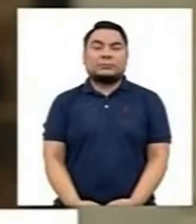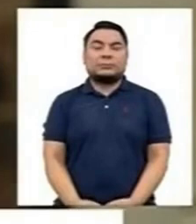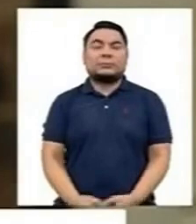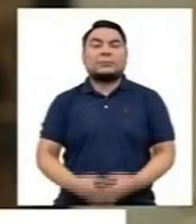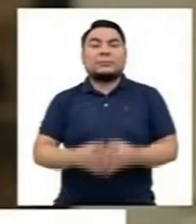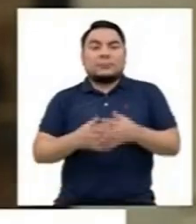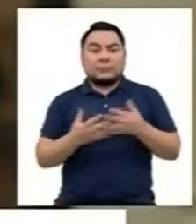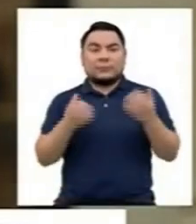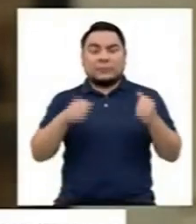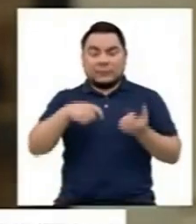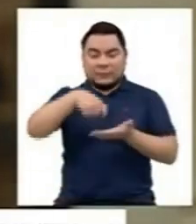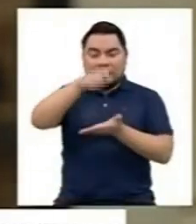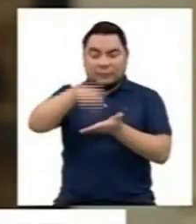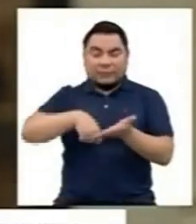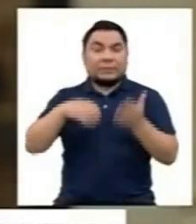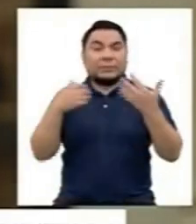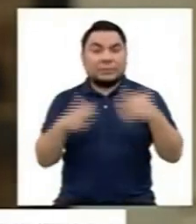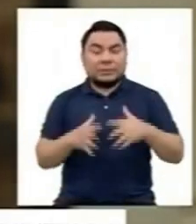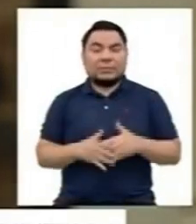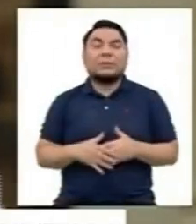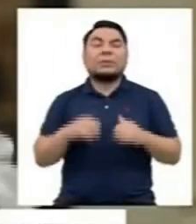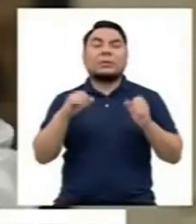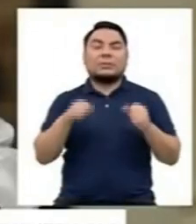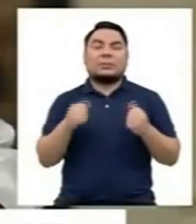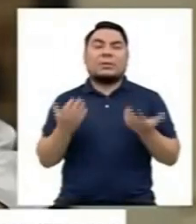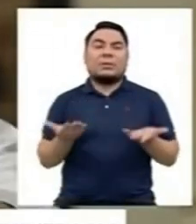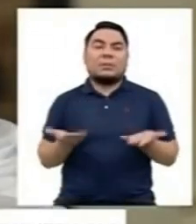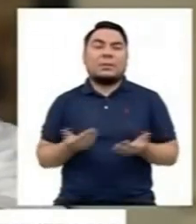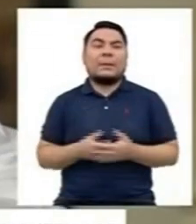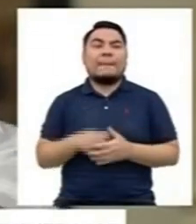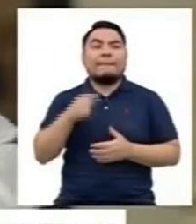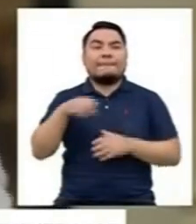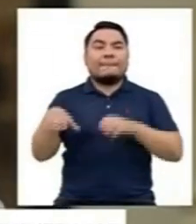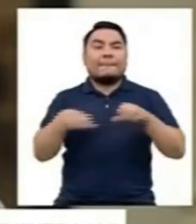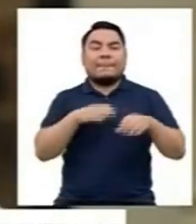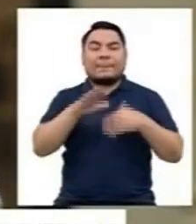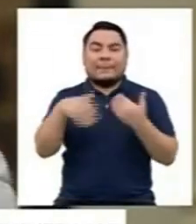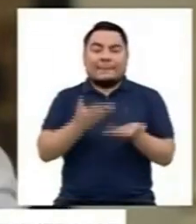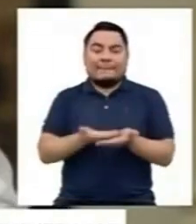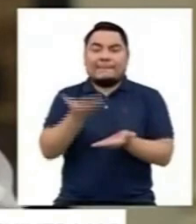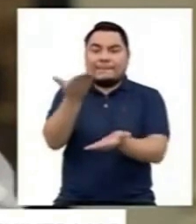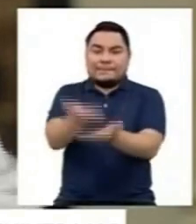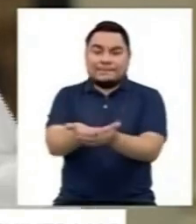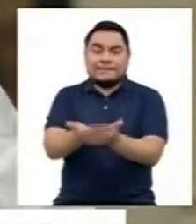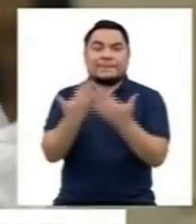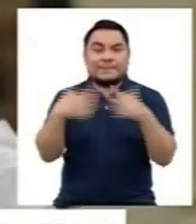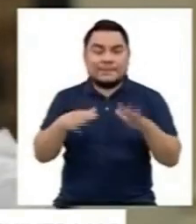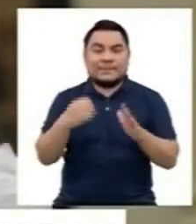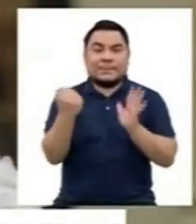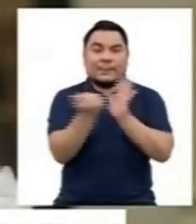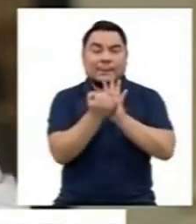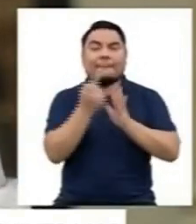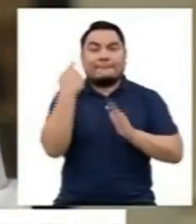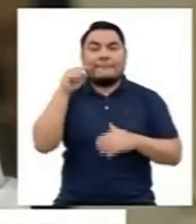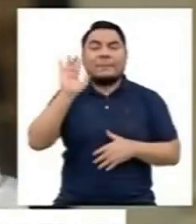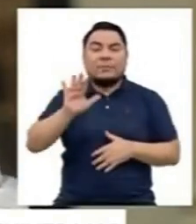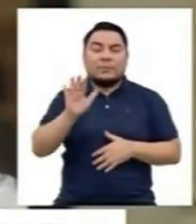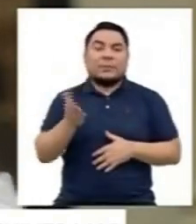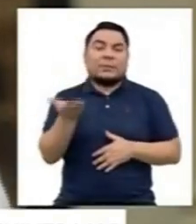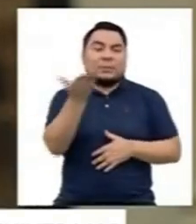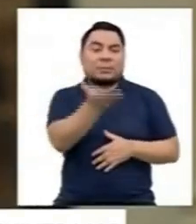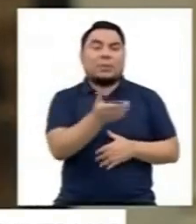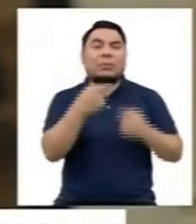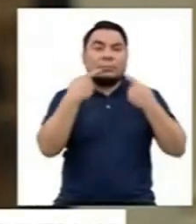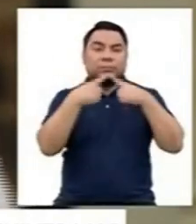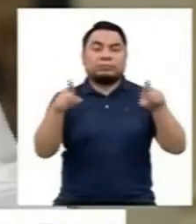los laboratorios, tanto por ejemplo en el caso de la rusa como la de Oxford, tienen un periodo de autonomía de 2 años. Entonces, ¿qué significa eso? Ni bien